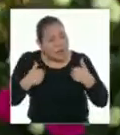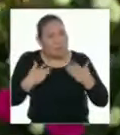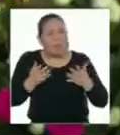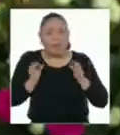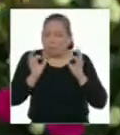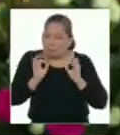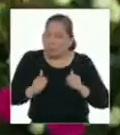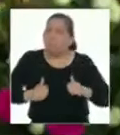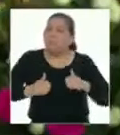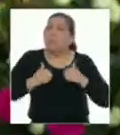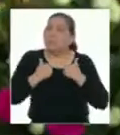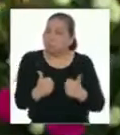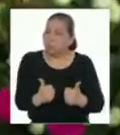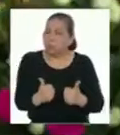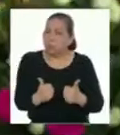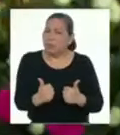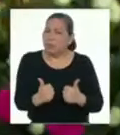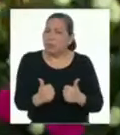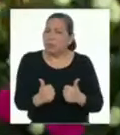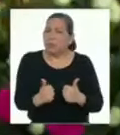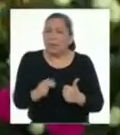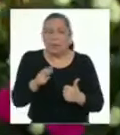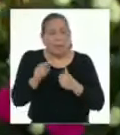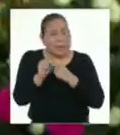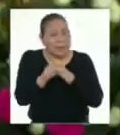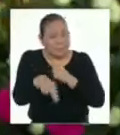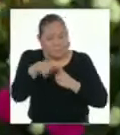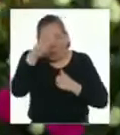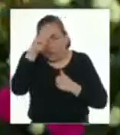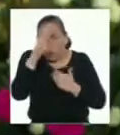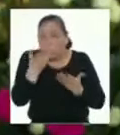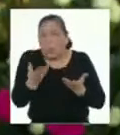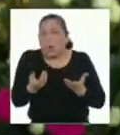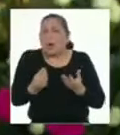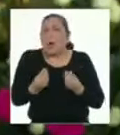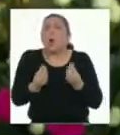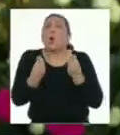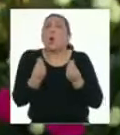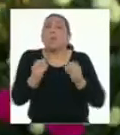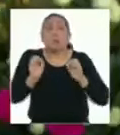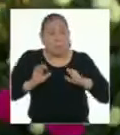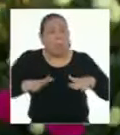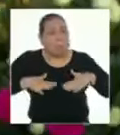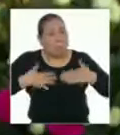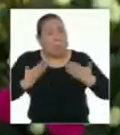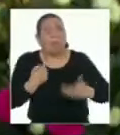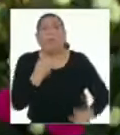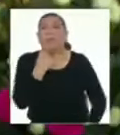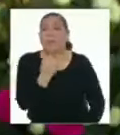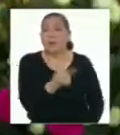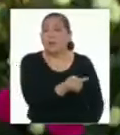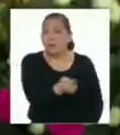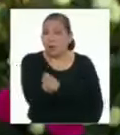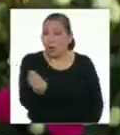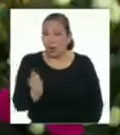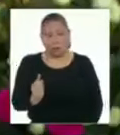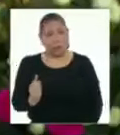su existencia y debemos nuestra nación y la posibilidad de decir